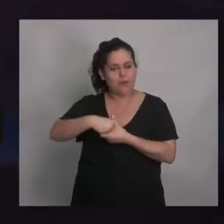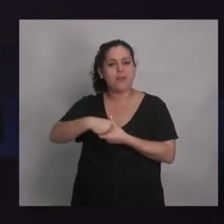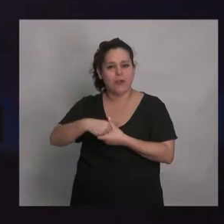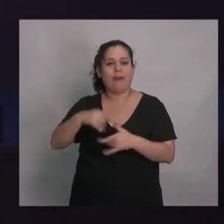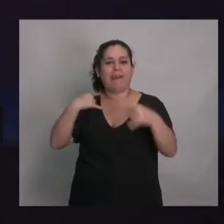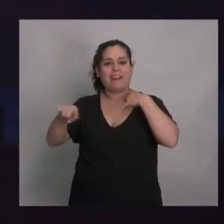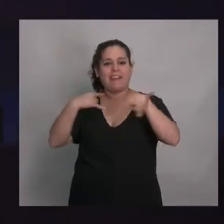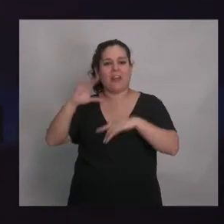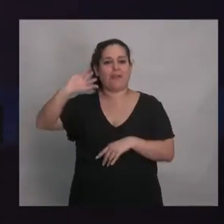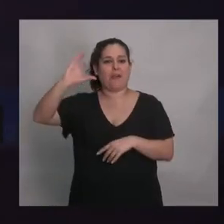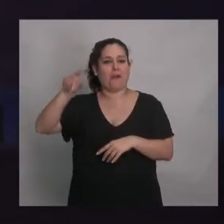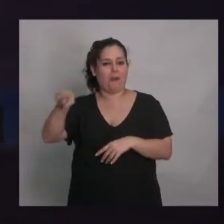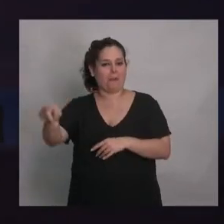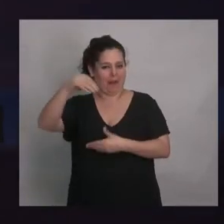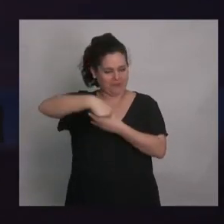colombianos